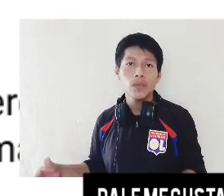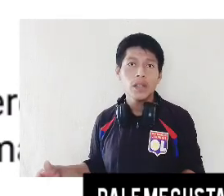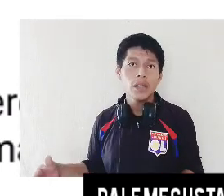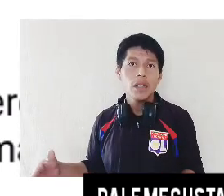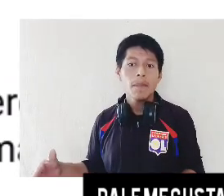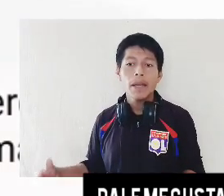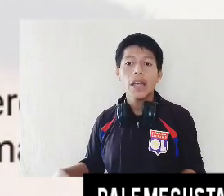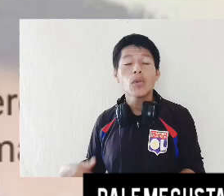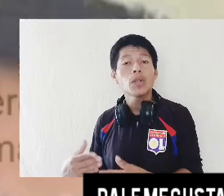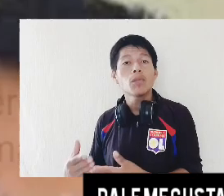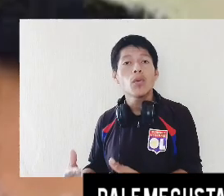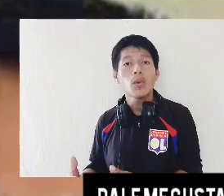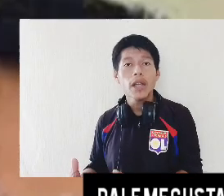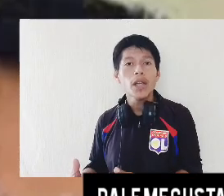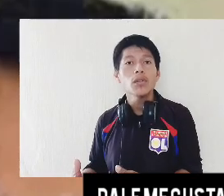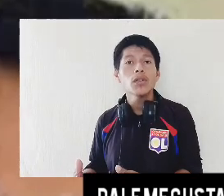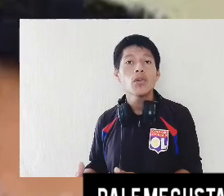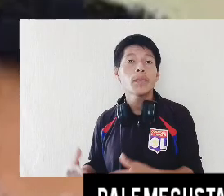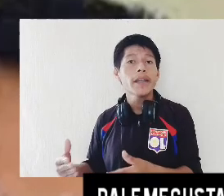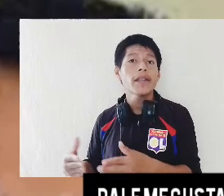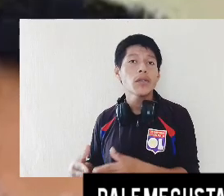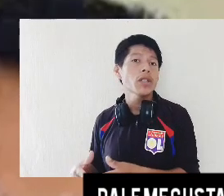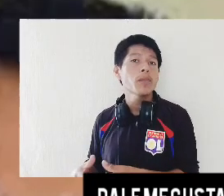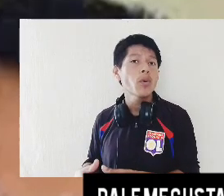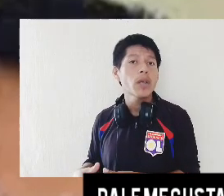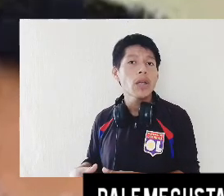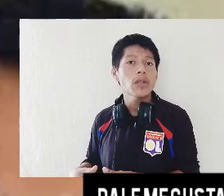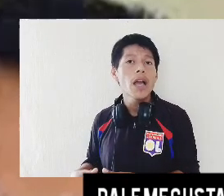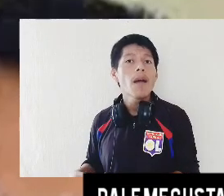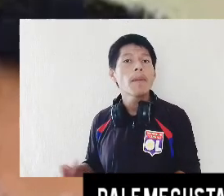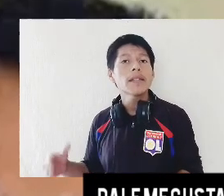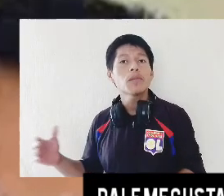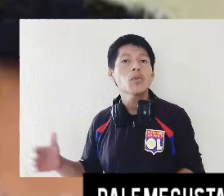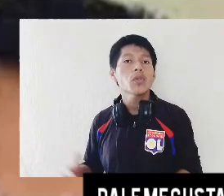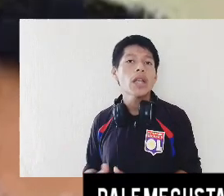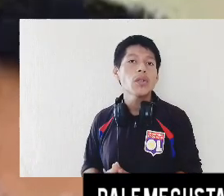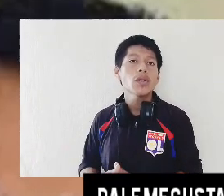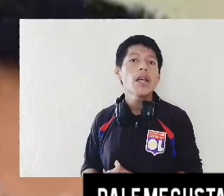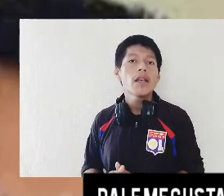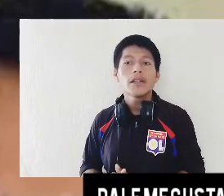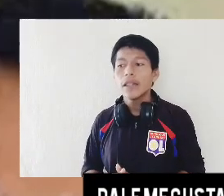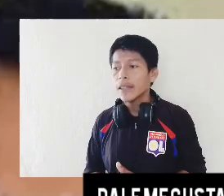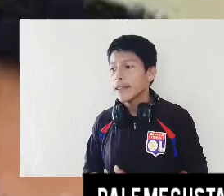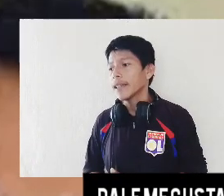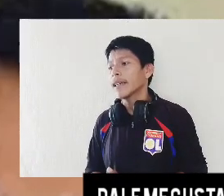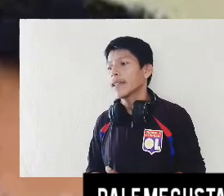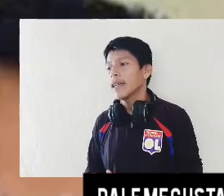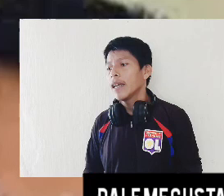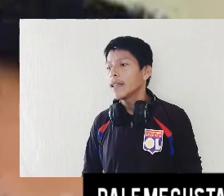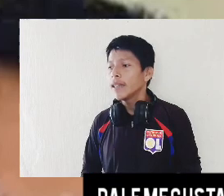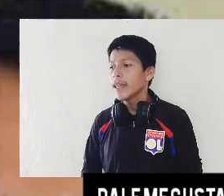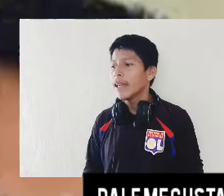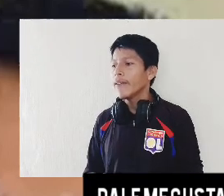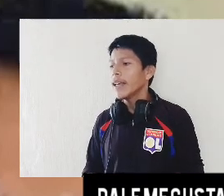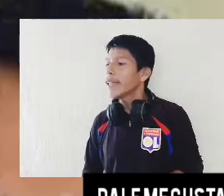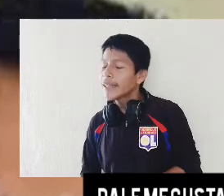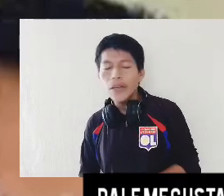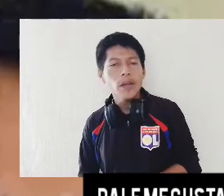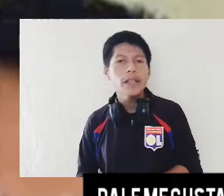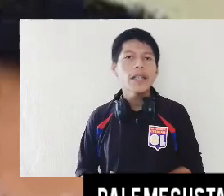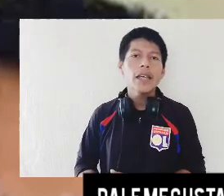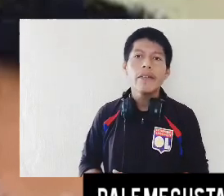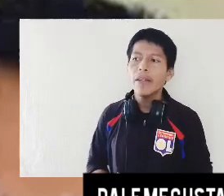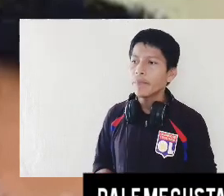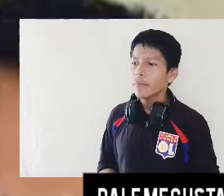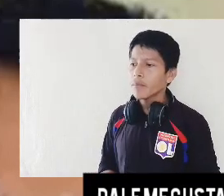llegue a su fin, para que los involucrados, los verdaderos involucrados, pasen muchos años tras las rejas. Es increíble, en